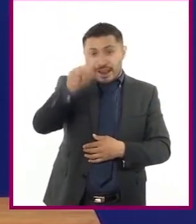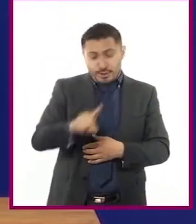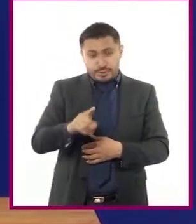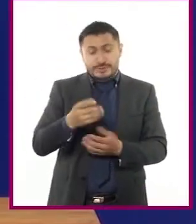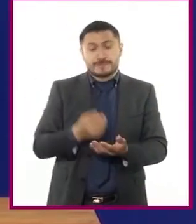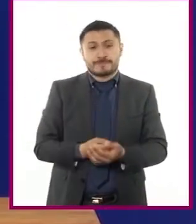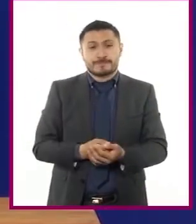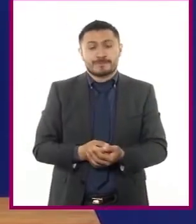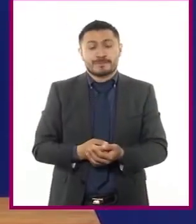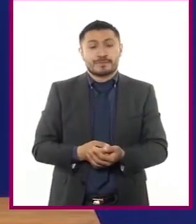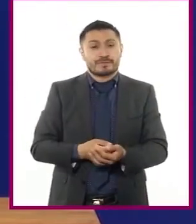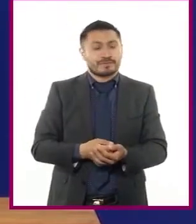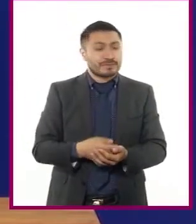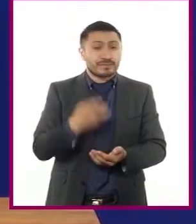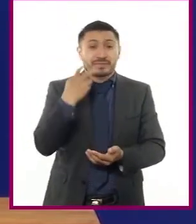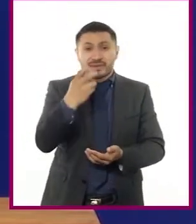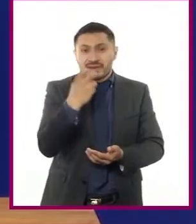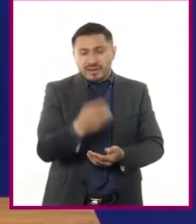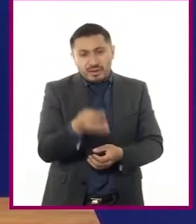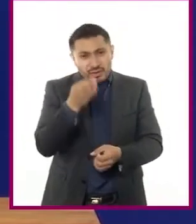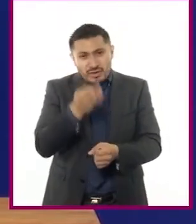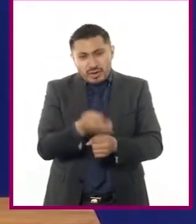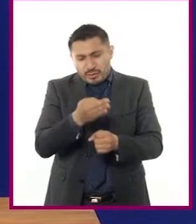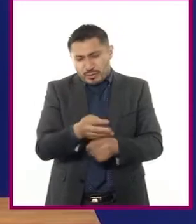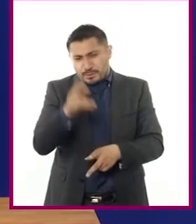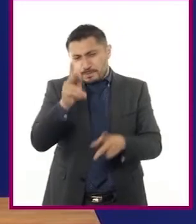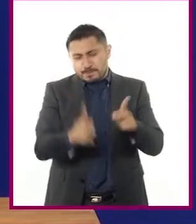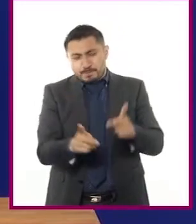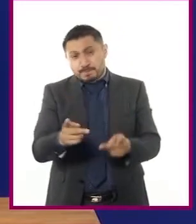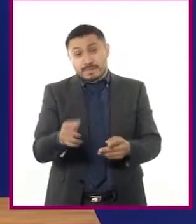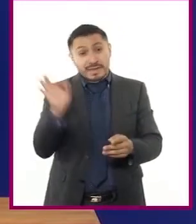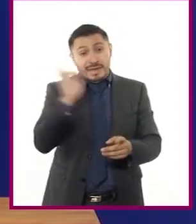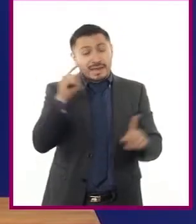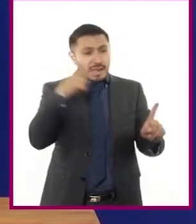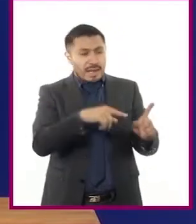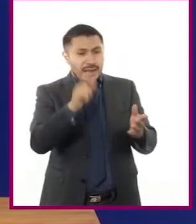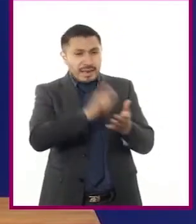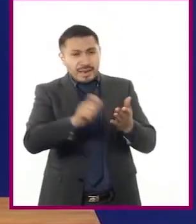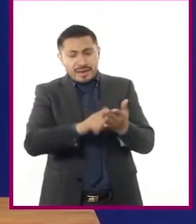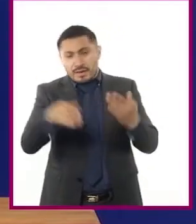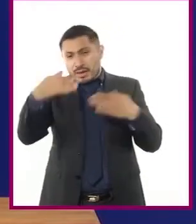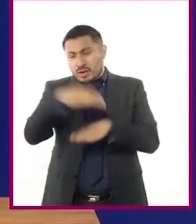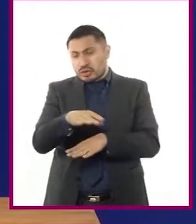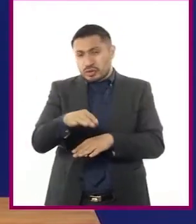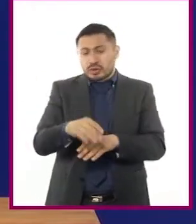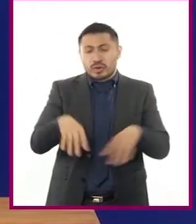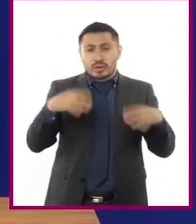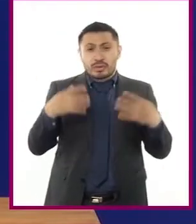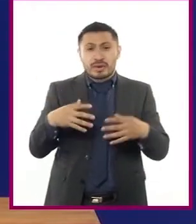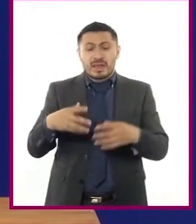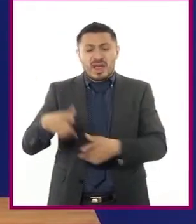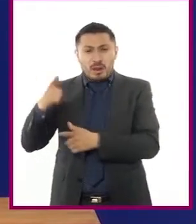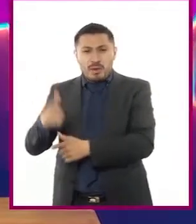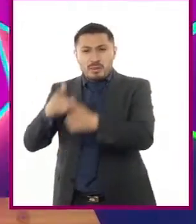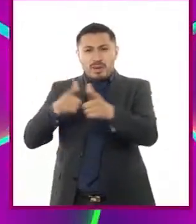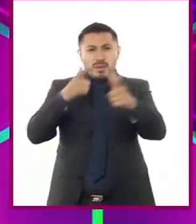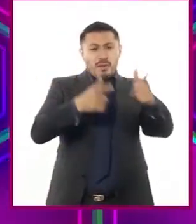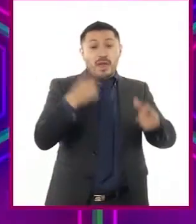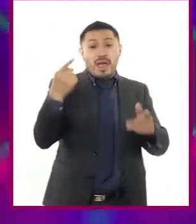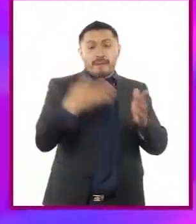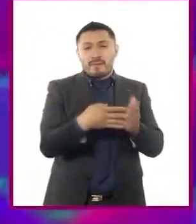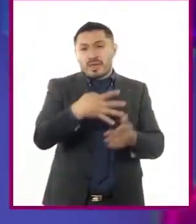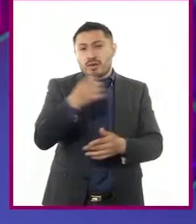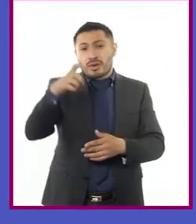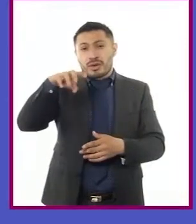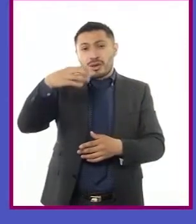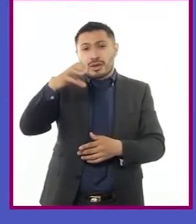en esas épocas, ¿será que Sabines escribió algo acerca del movimiento estudiantil de 1968? Estás